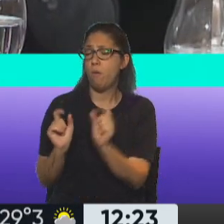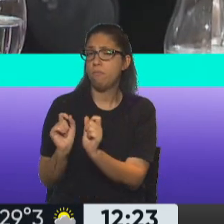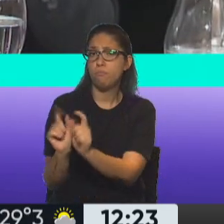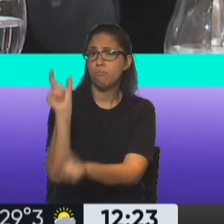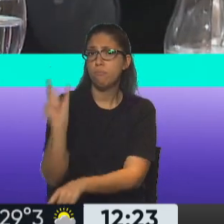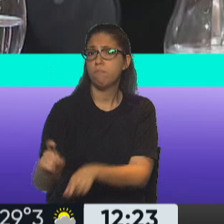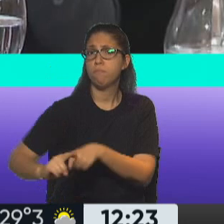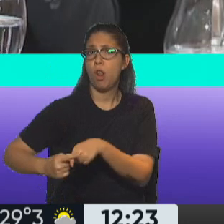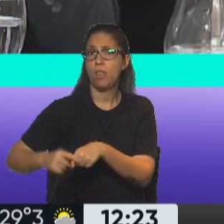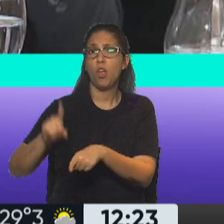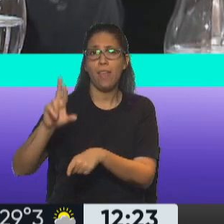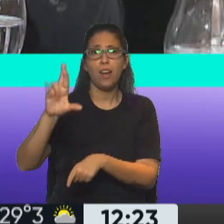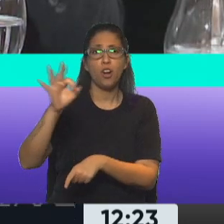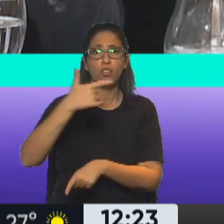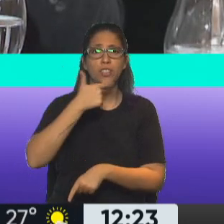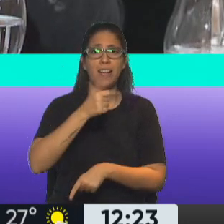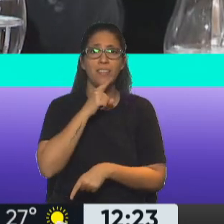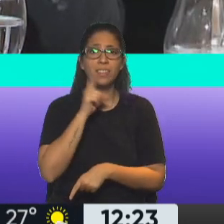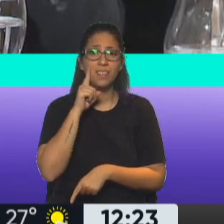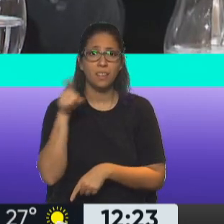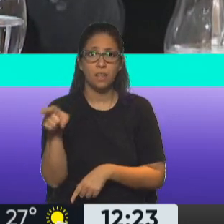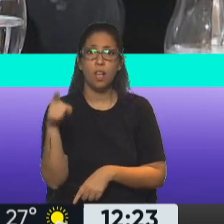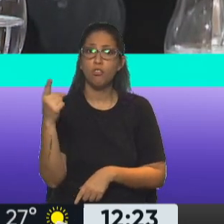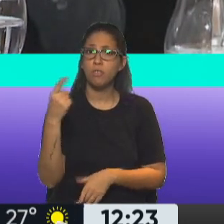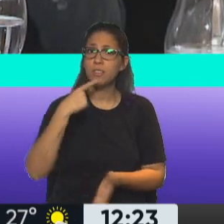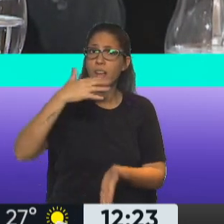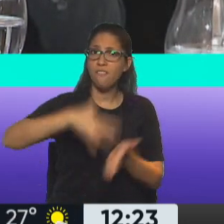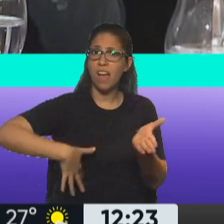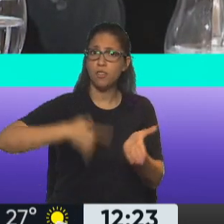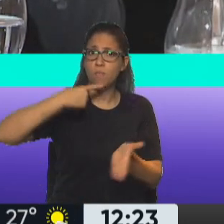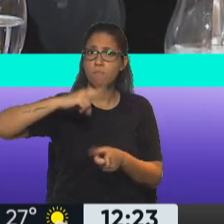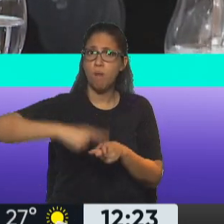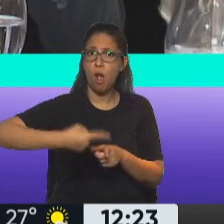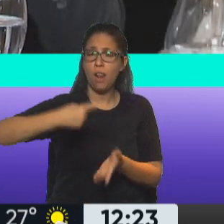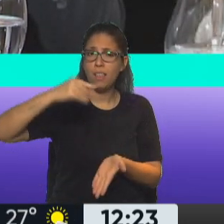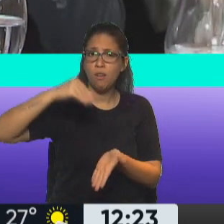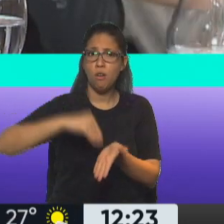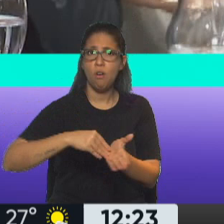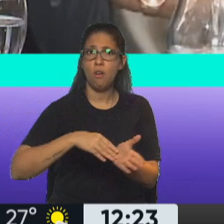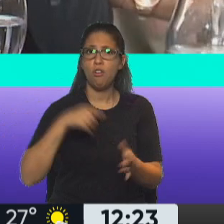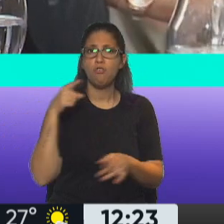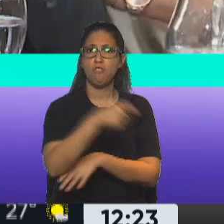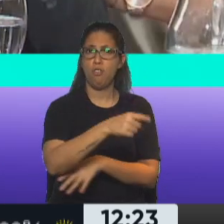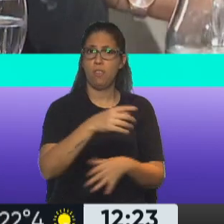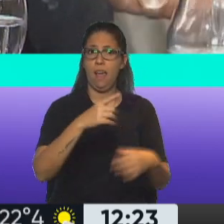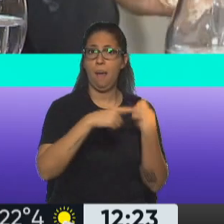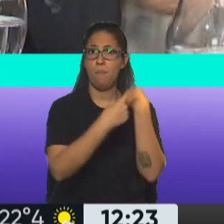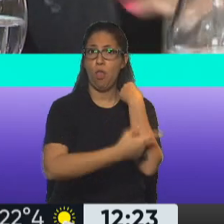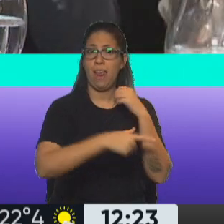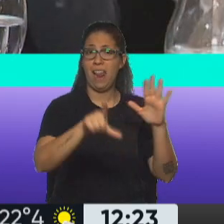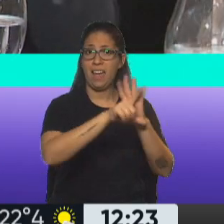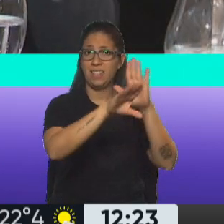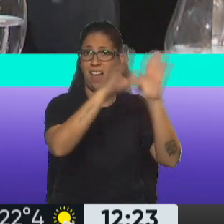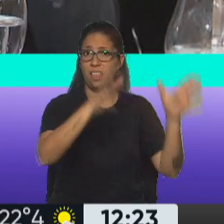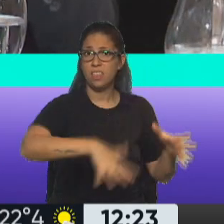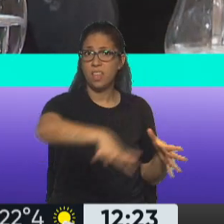fines políticos de Rosati. Entonces, este fallo político, con un avasallamiento espantoso hacia nuestro poder, que es el poder